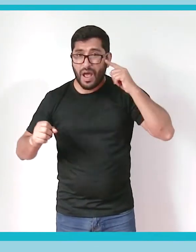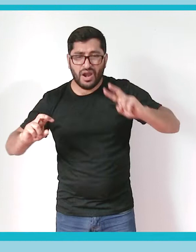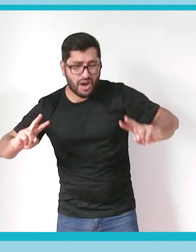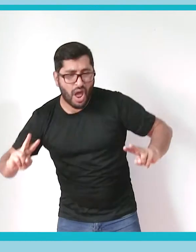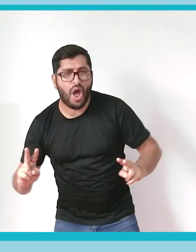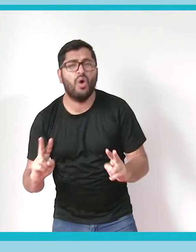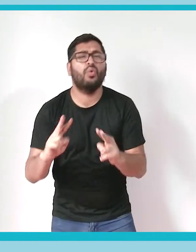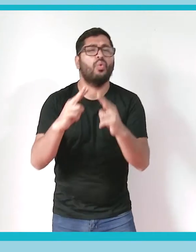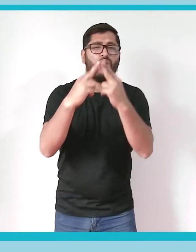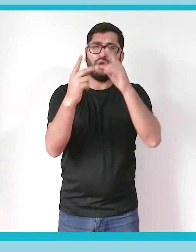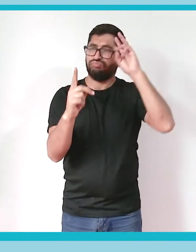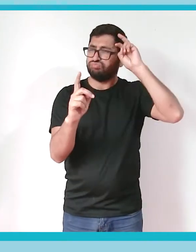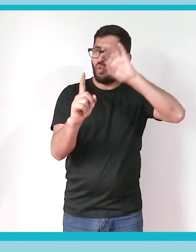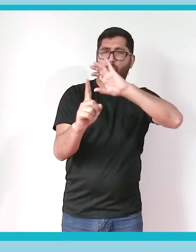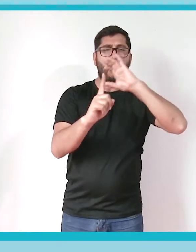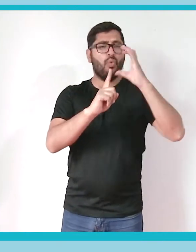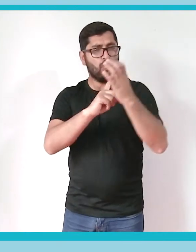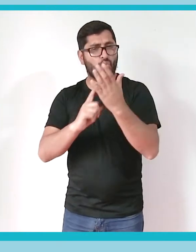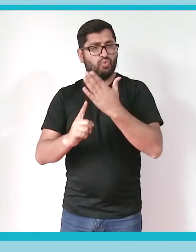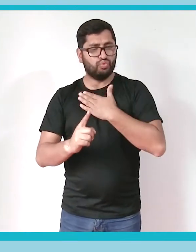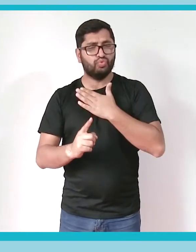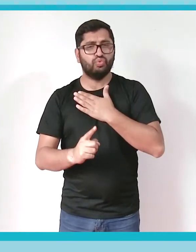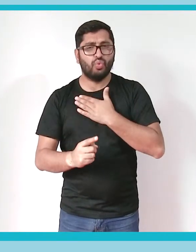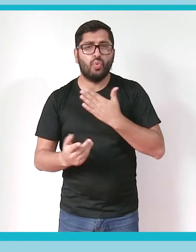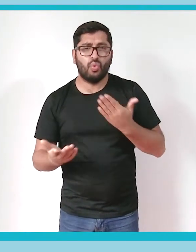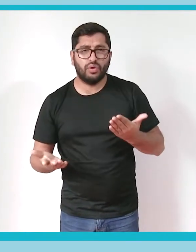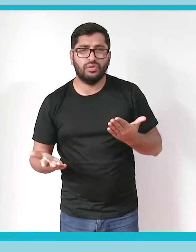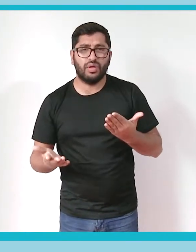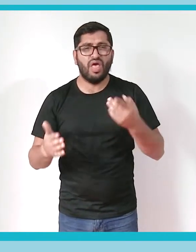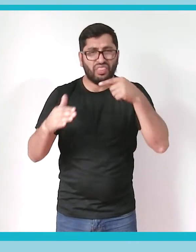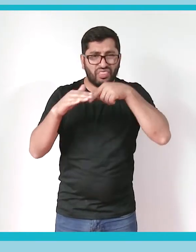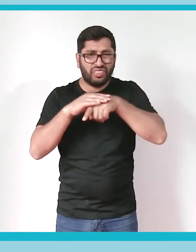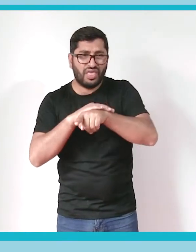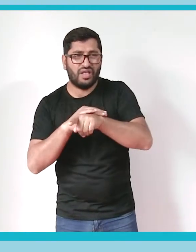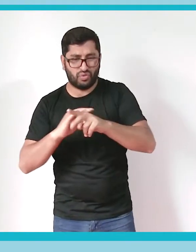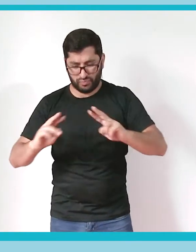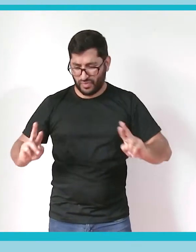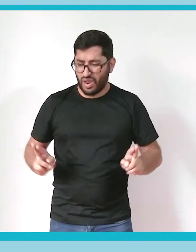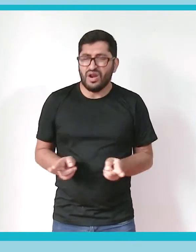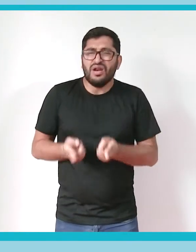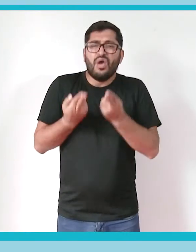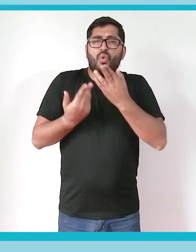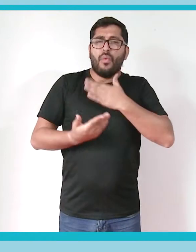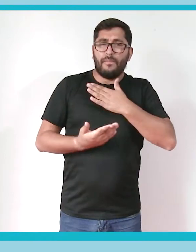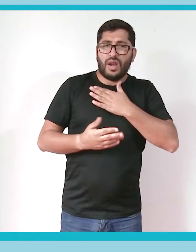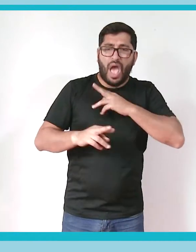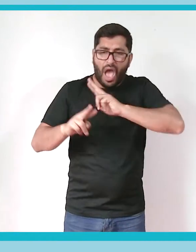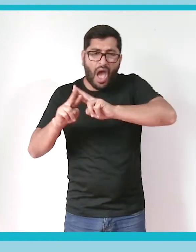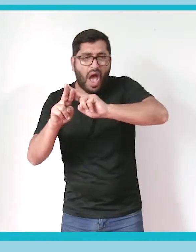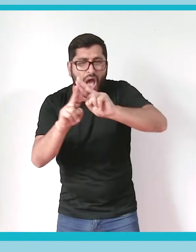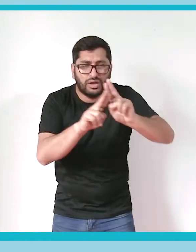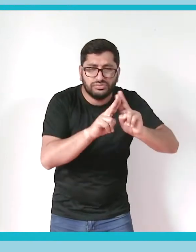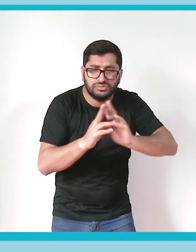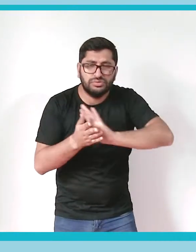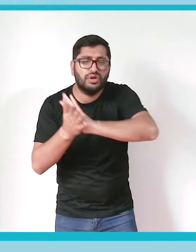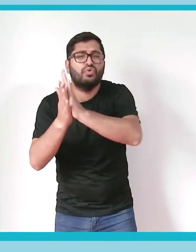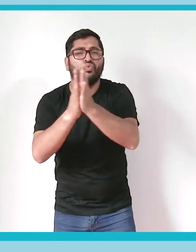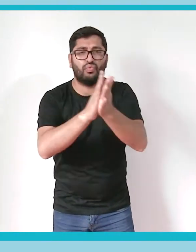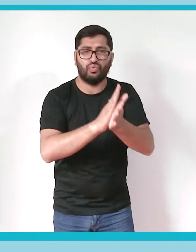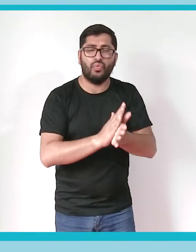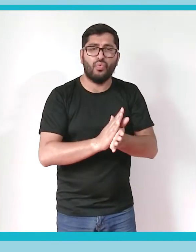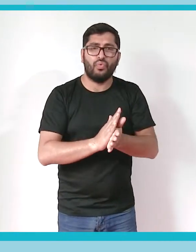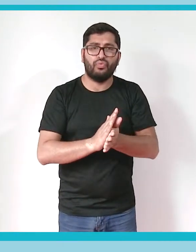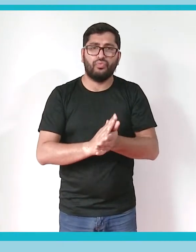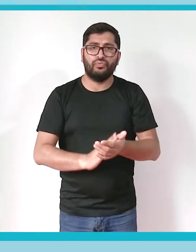nuestra cultura, y dentro de esa revitalización, para hacerla, recurrimos a